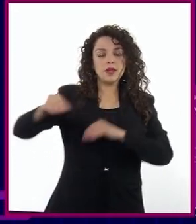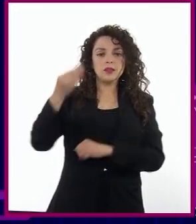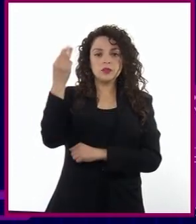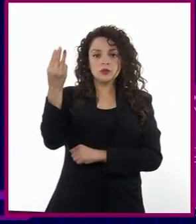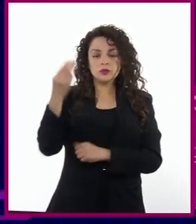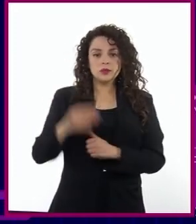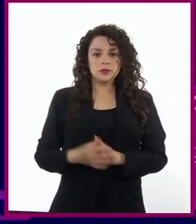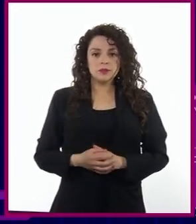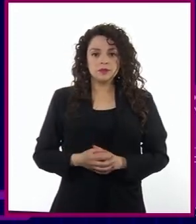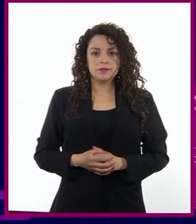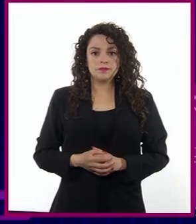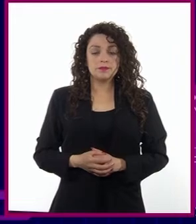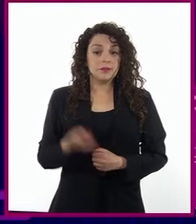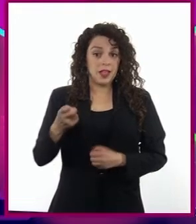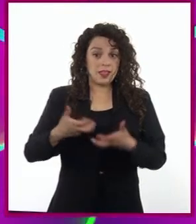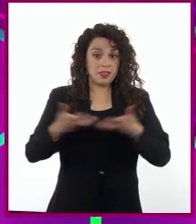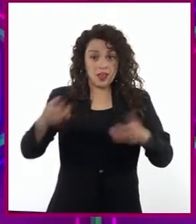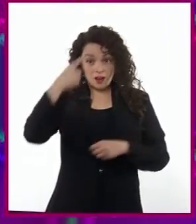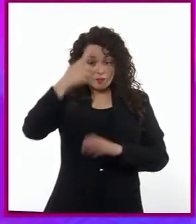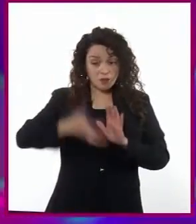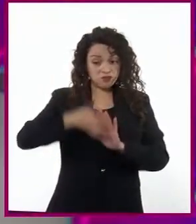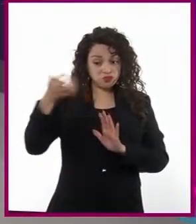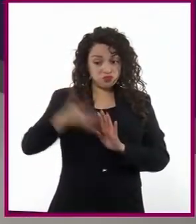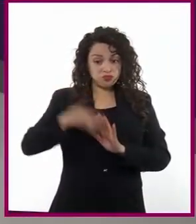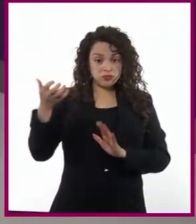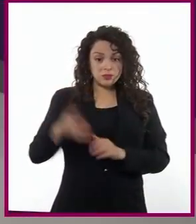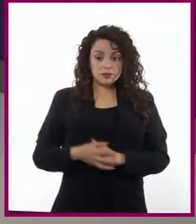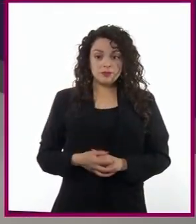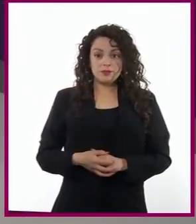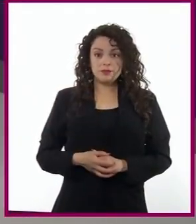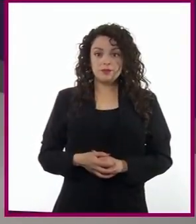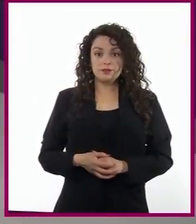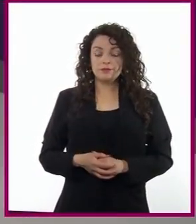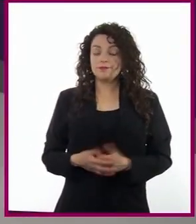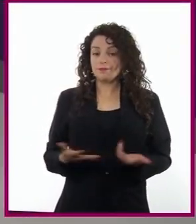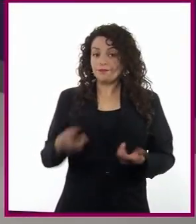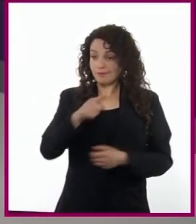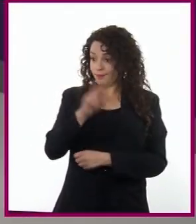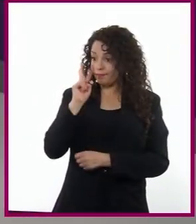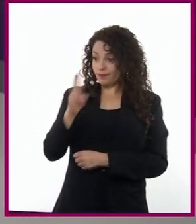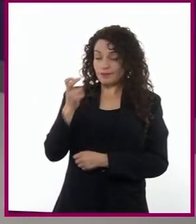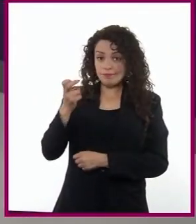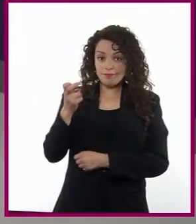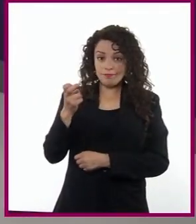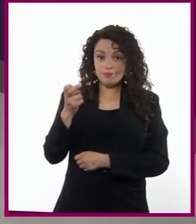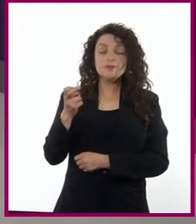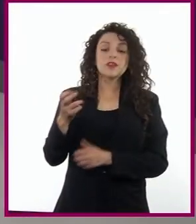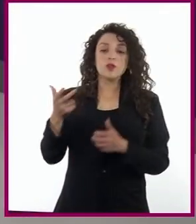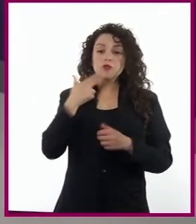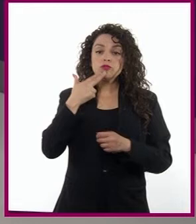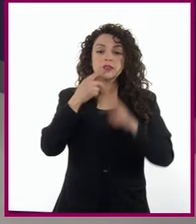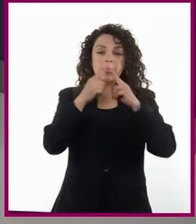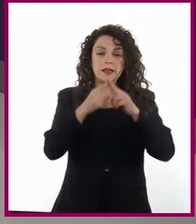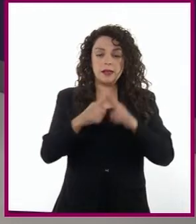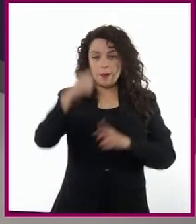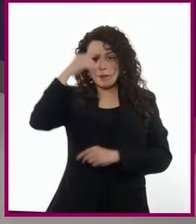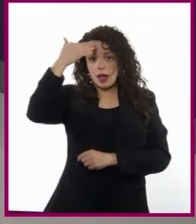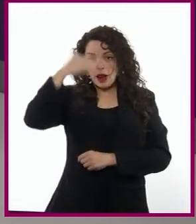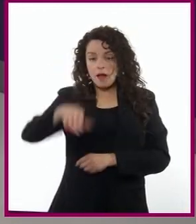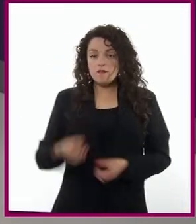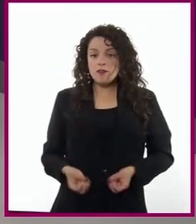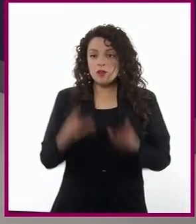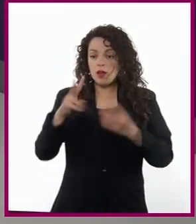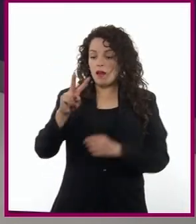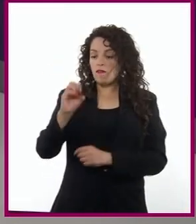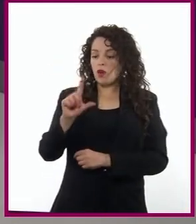14.758.176 metros cúbicos de tierra a remover. Así como en este problema utilizamos las fórmulas para calcular el volumen